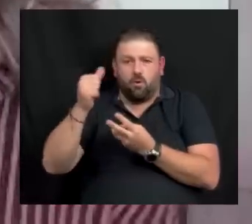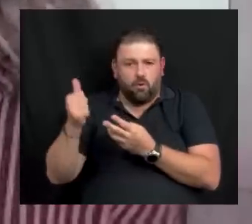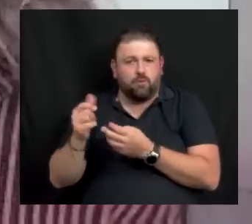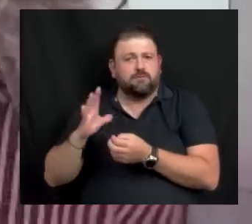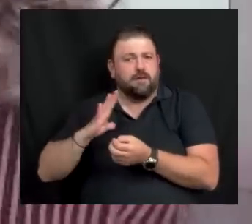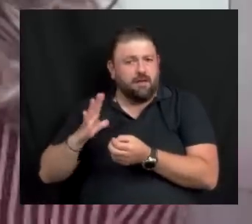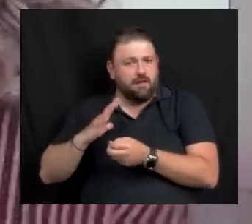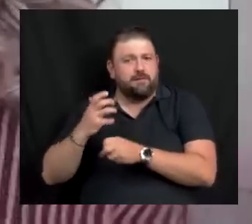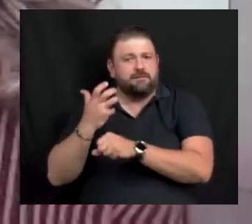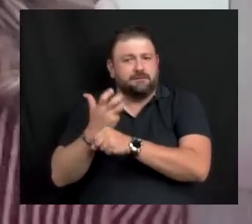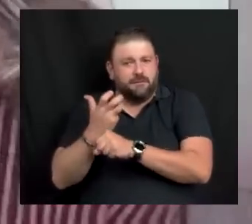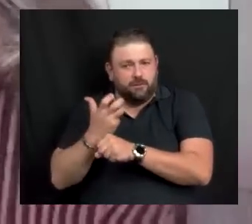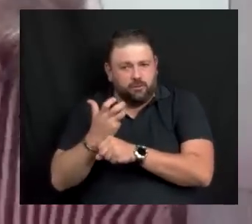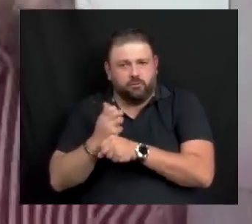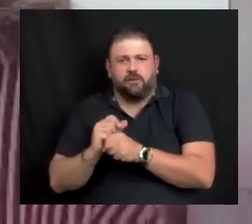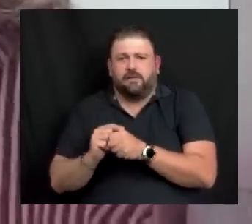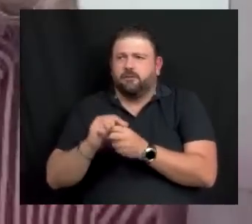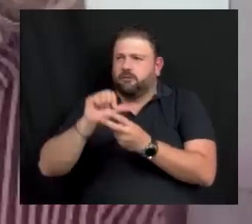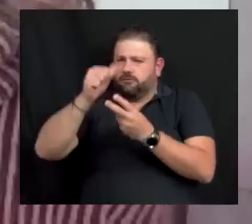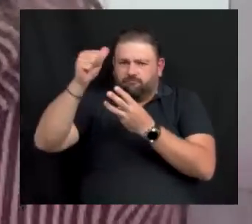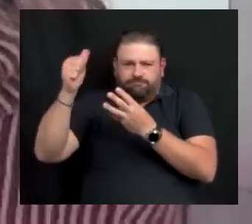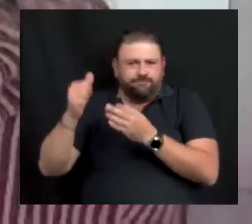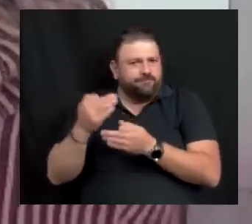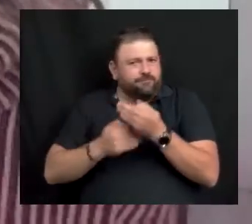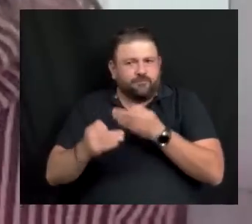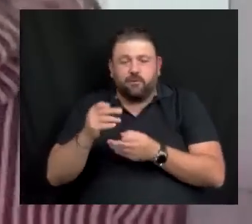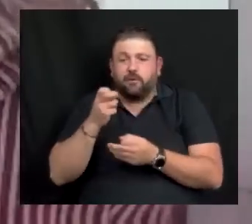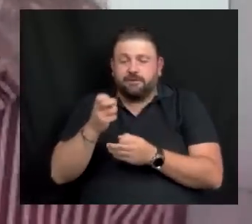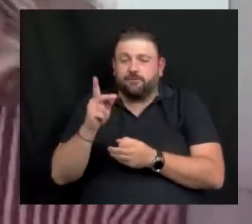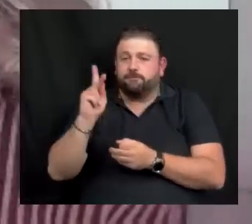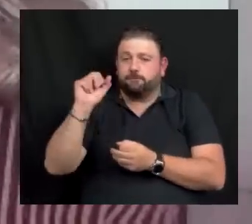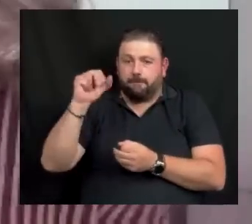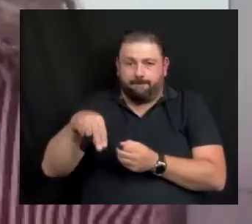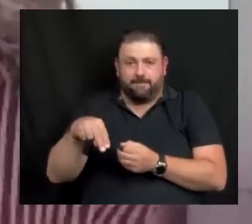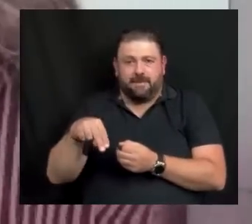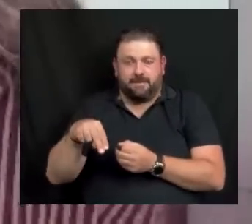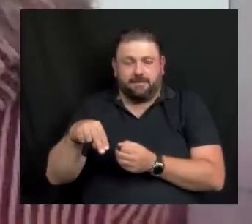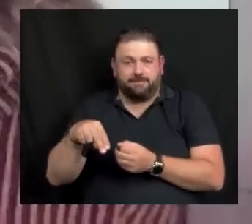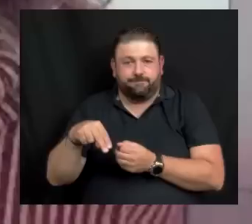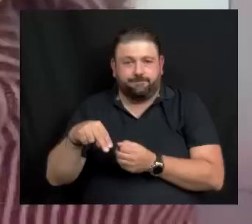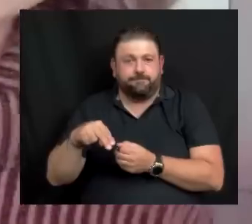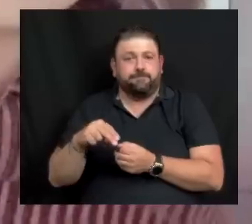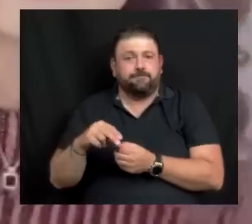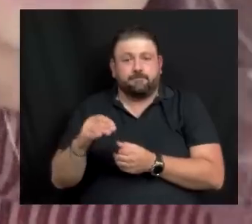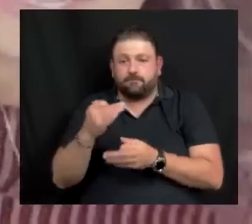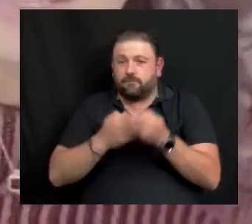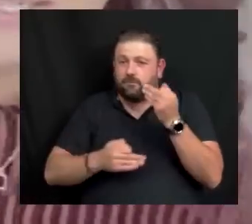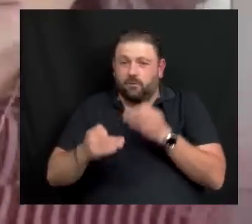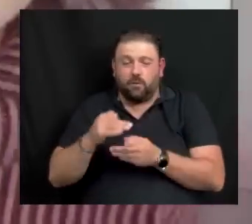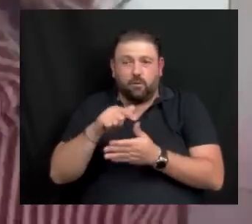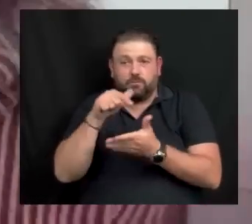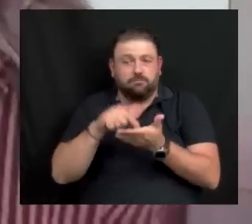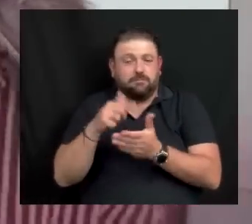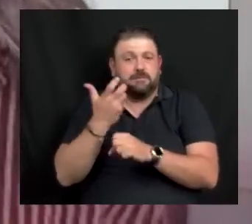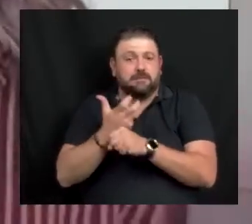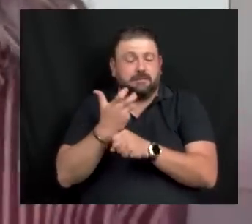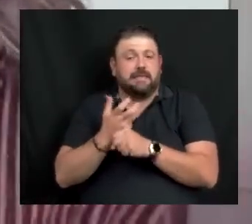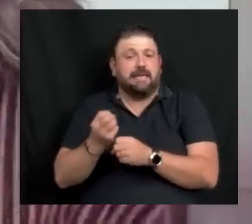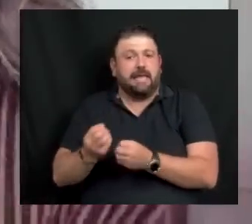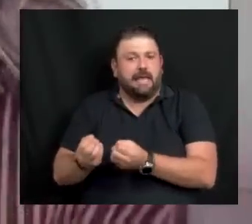Estados Unidos, que lo tenemos aquí cerca, porque ya lo tenemos planeado con la gente que tenemos en Estados Unidos. Claro, y eso es bien importante. Creo